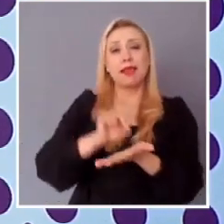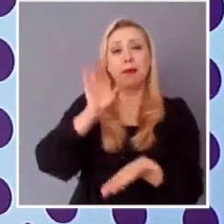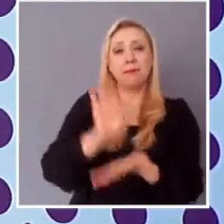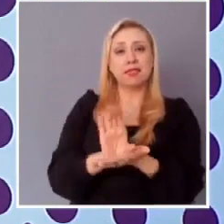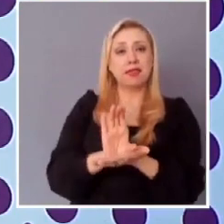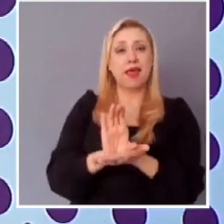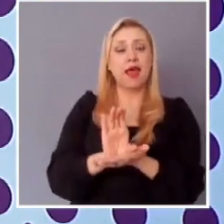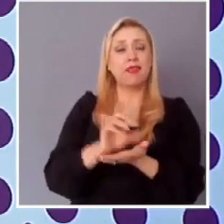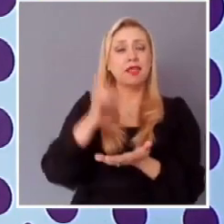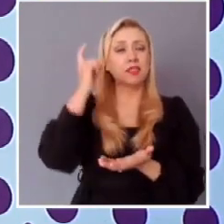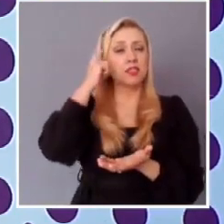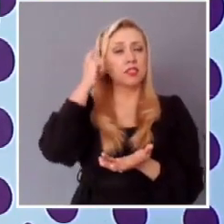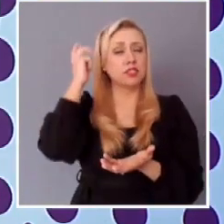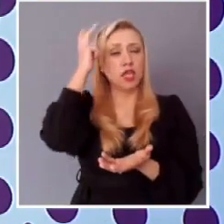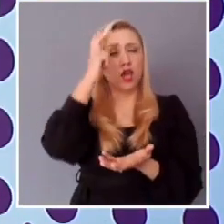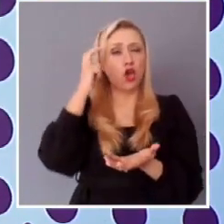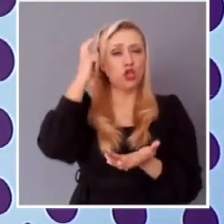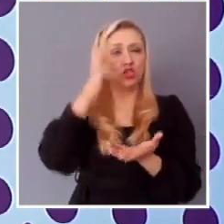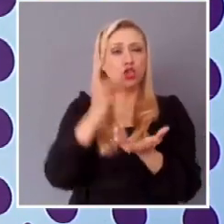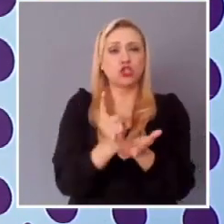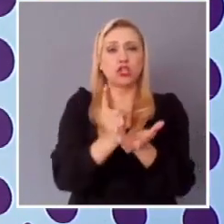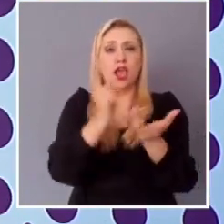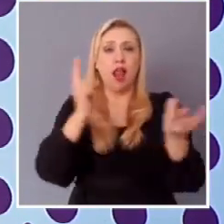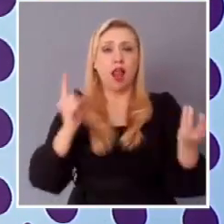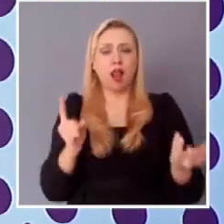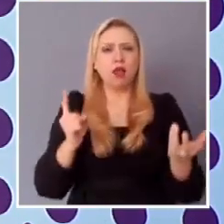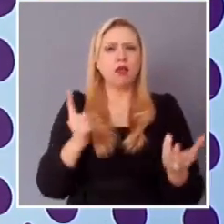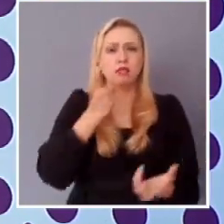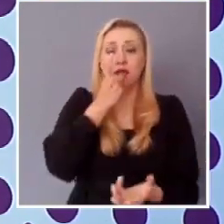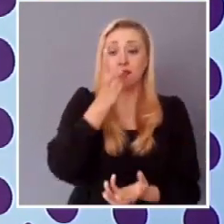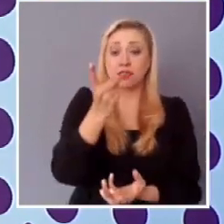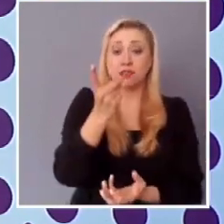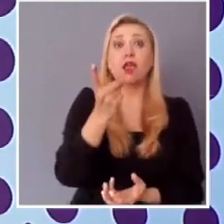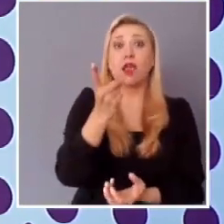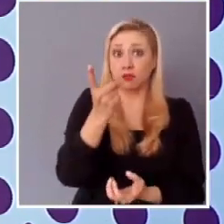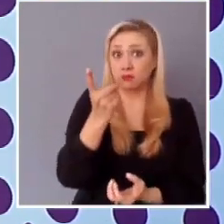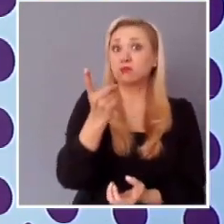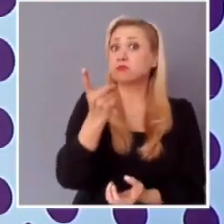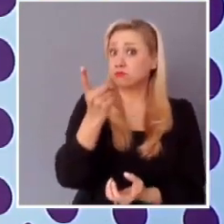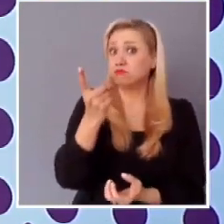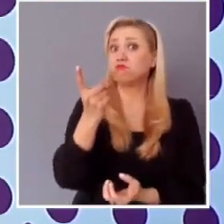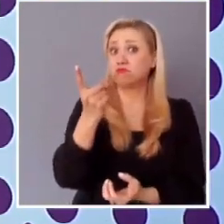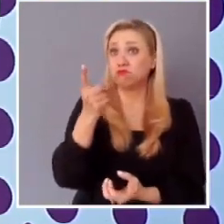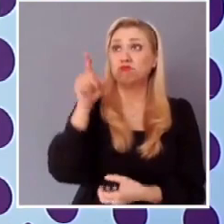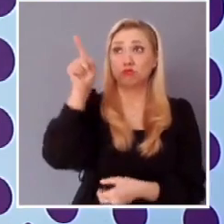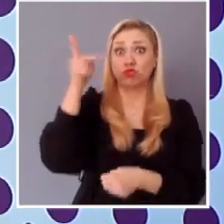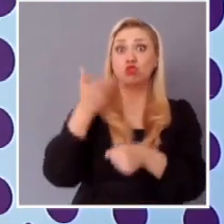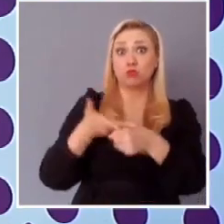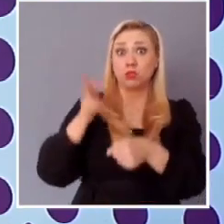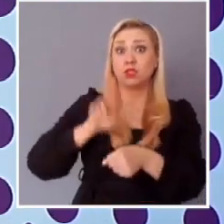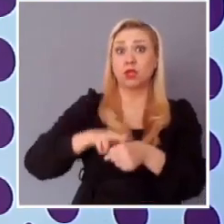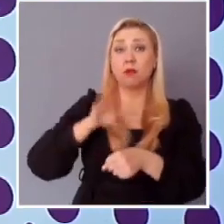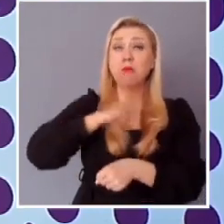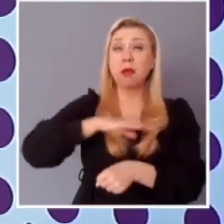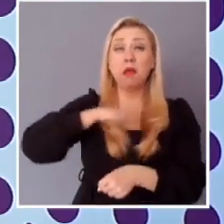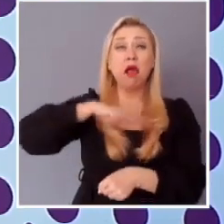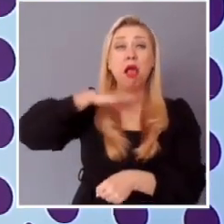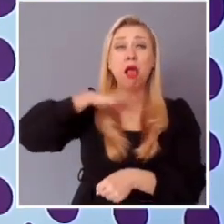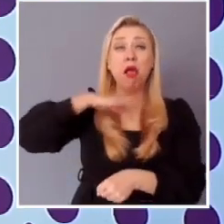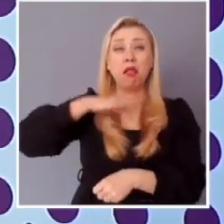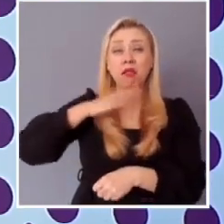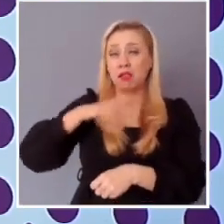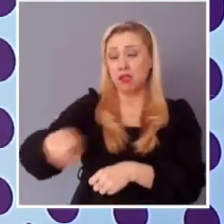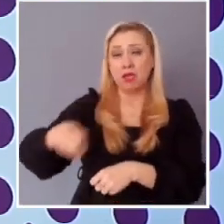nivel internacional se habla de la reparación del daño por la institucionalización. Ese es un tema que en algún momento debemos